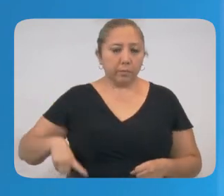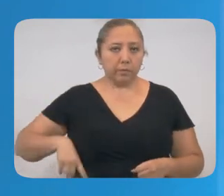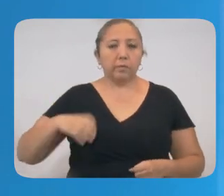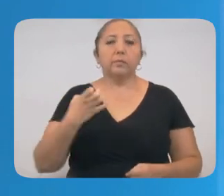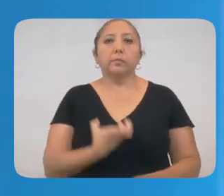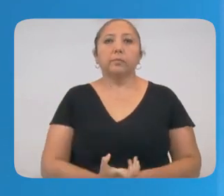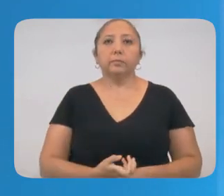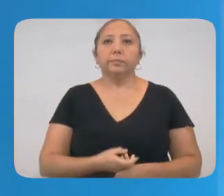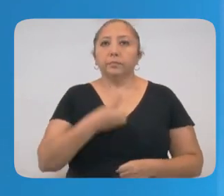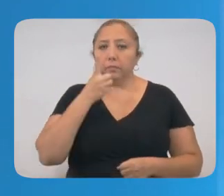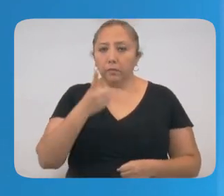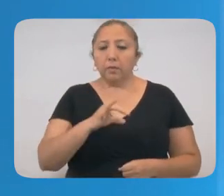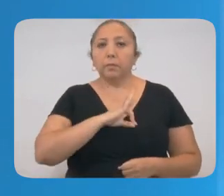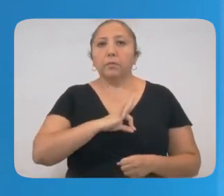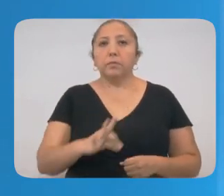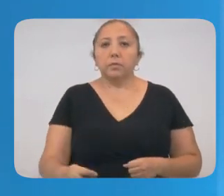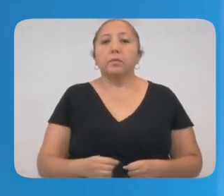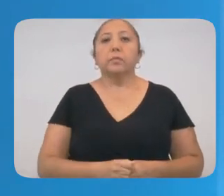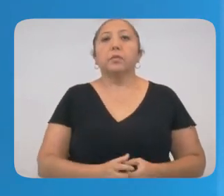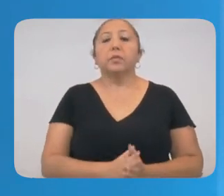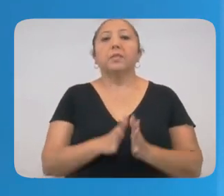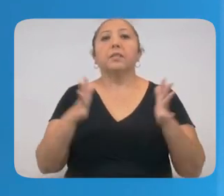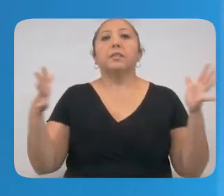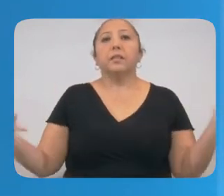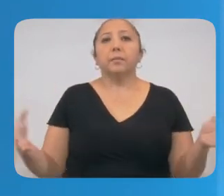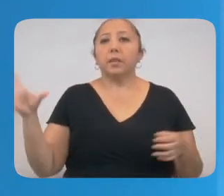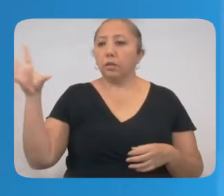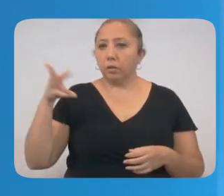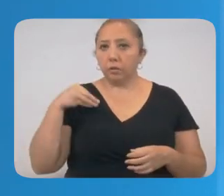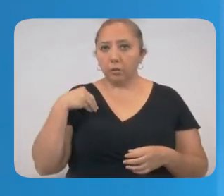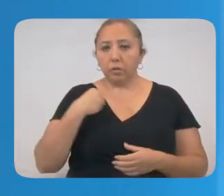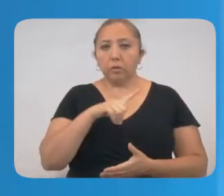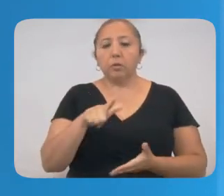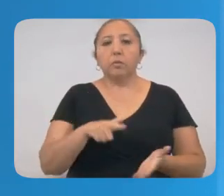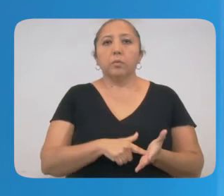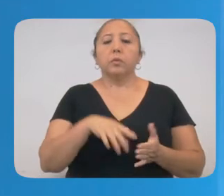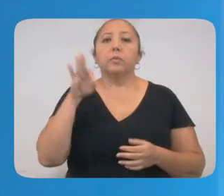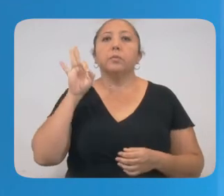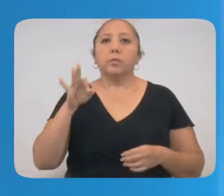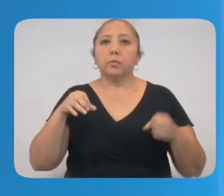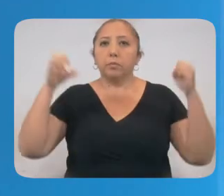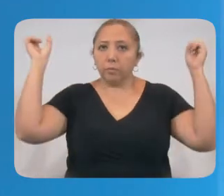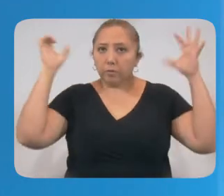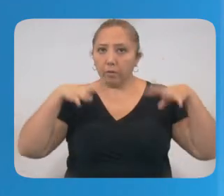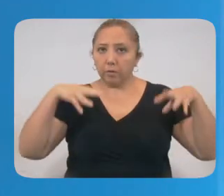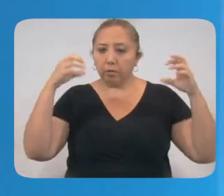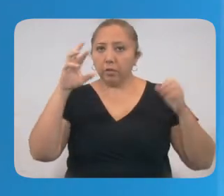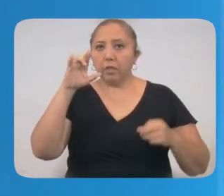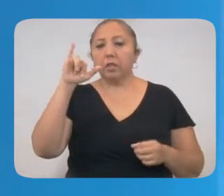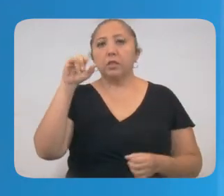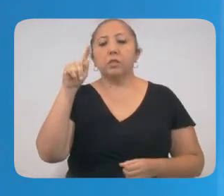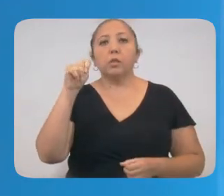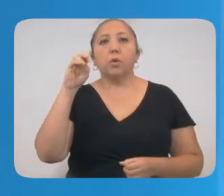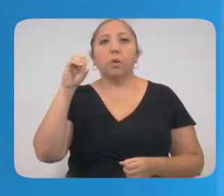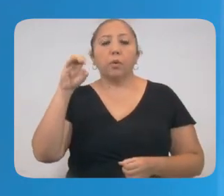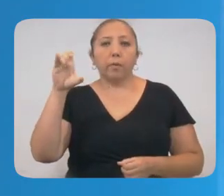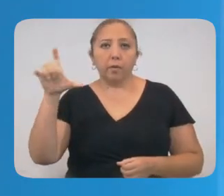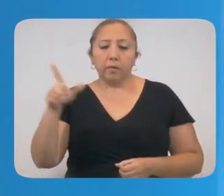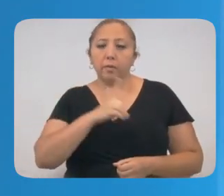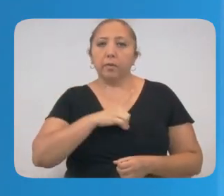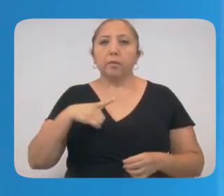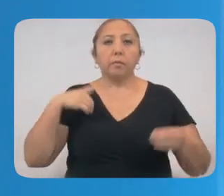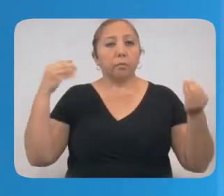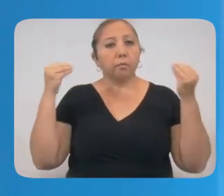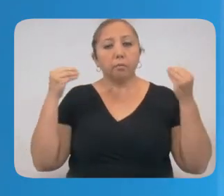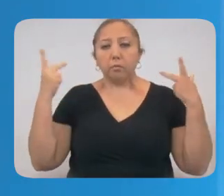alerta de la posibilidad de un incremento de contagios en zonas afectadas por la tormenta tropical Cristóbal, debido a la intensa movilidad que